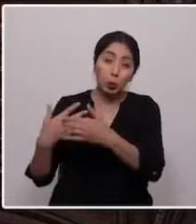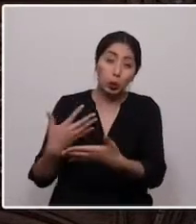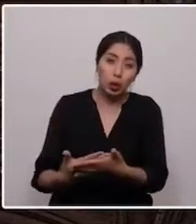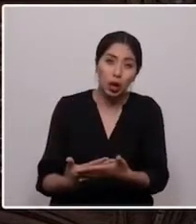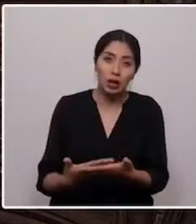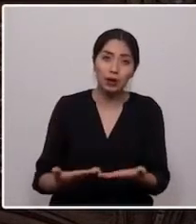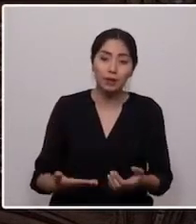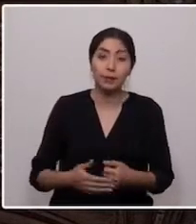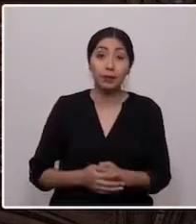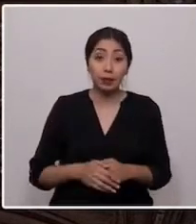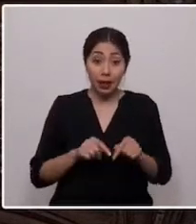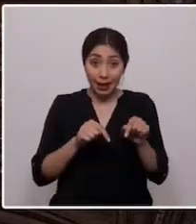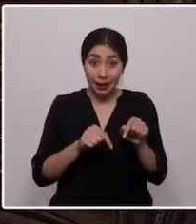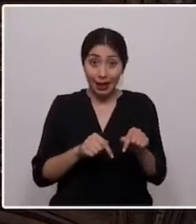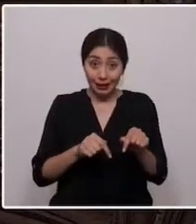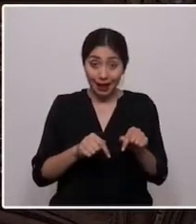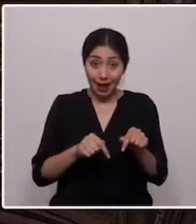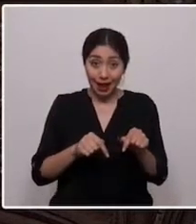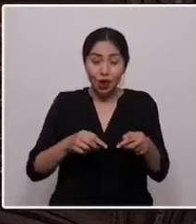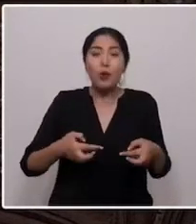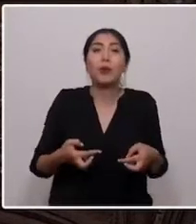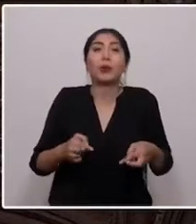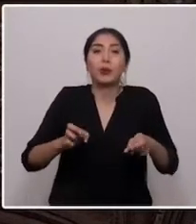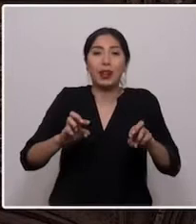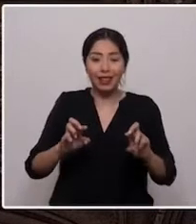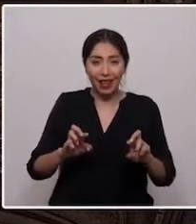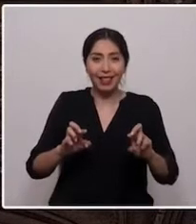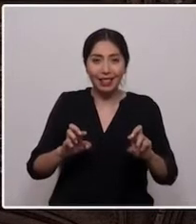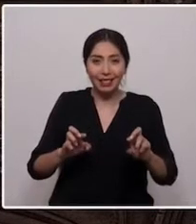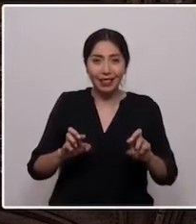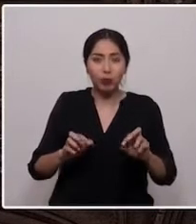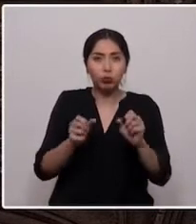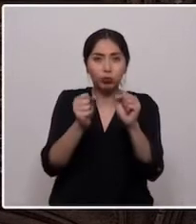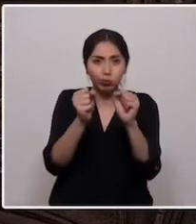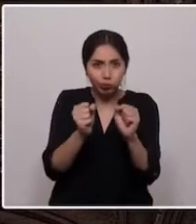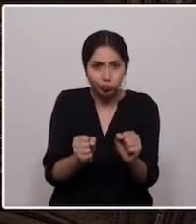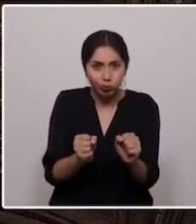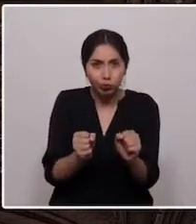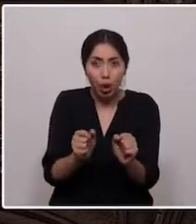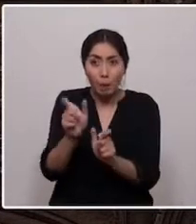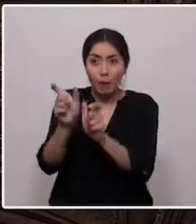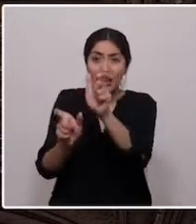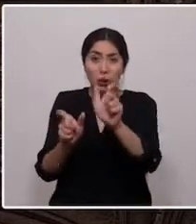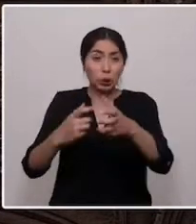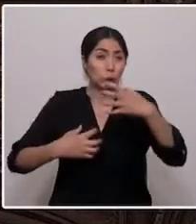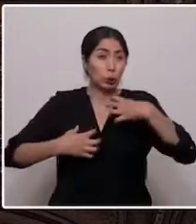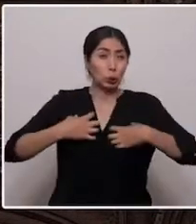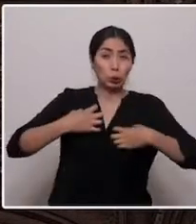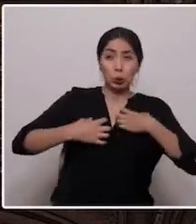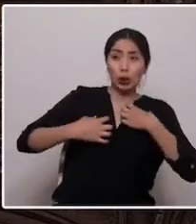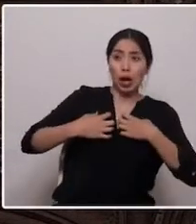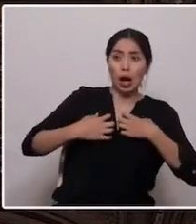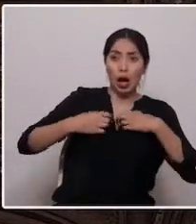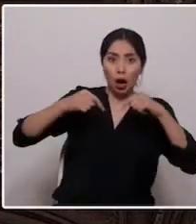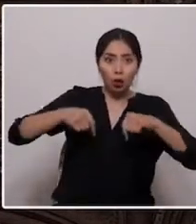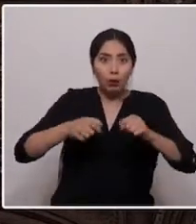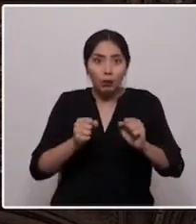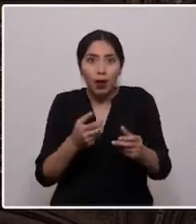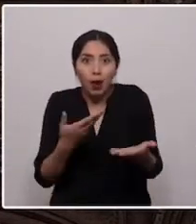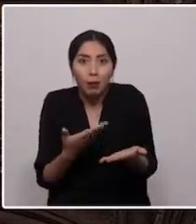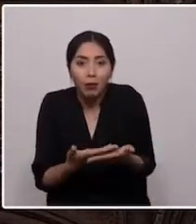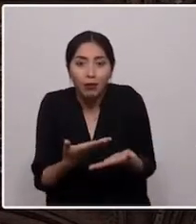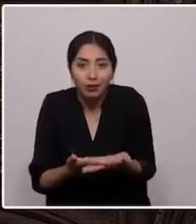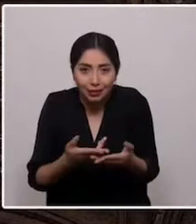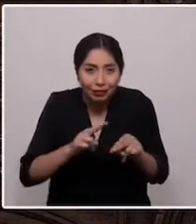Esta es la oportunidad para hacer de la justificada indignación algo útil para nosotros, impidiendo